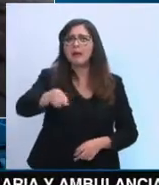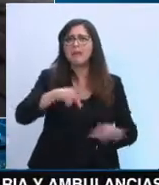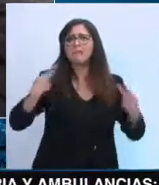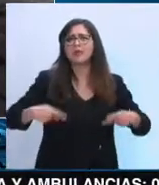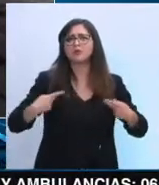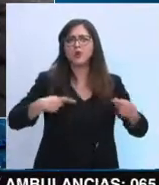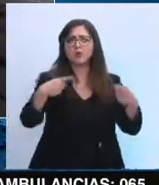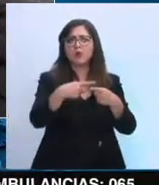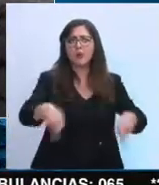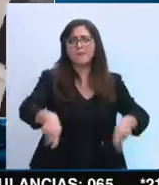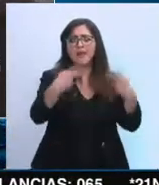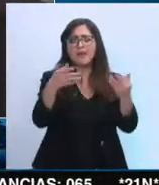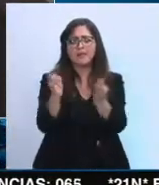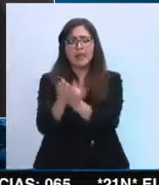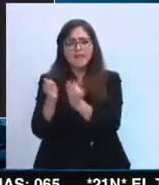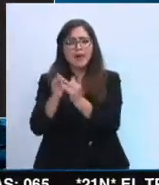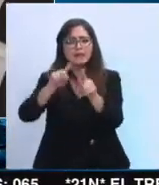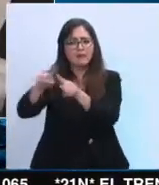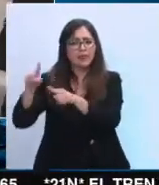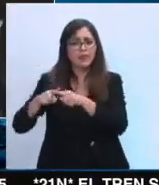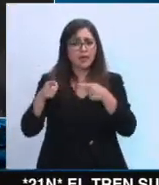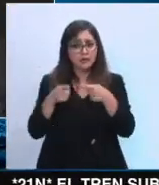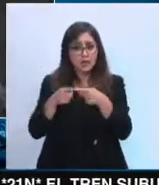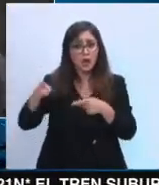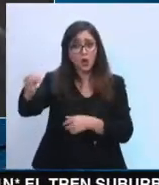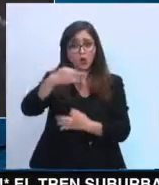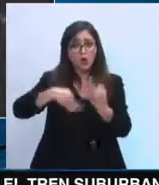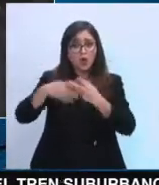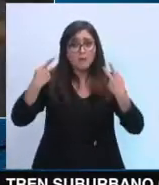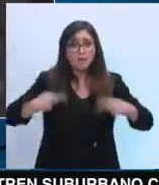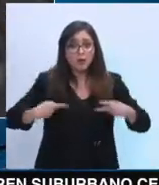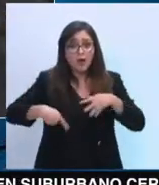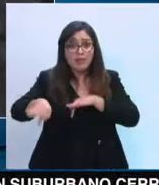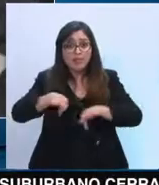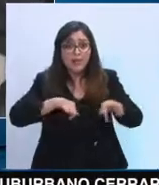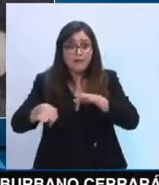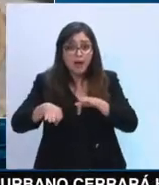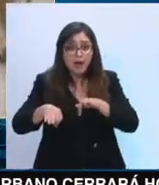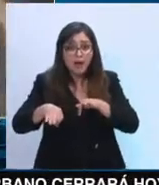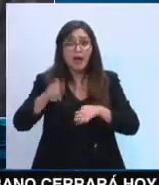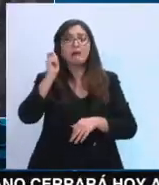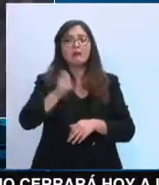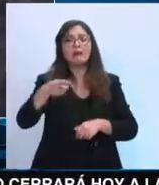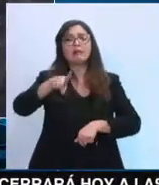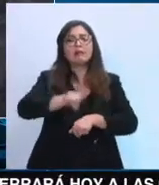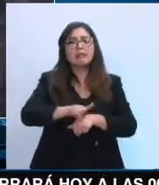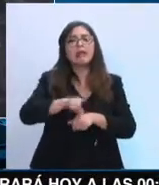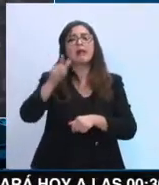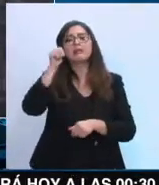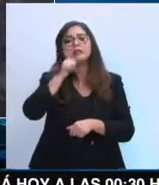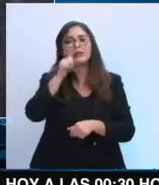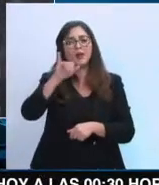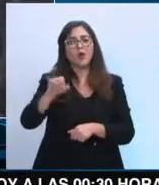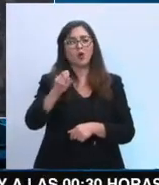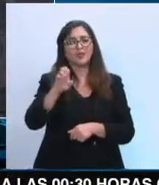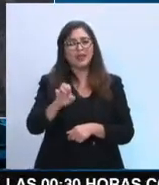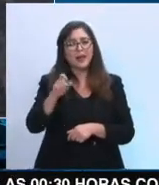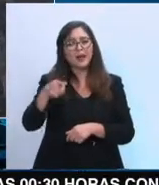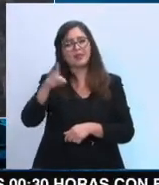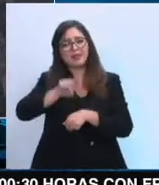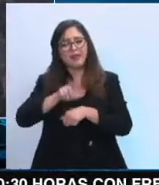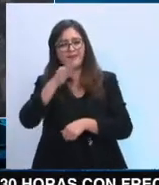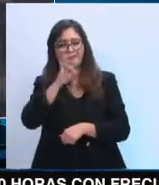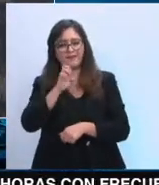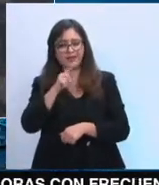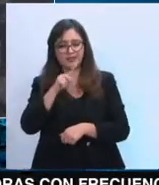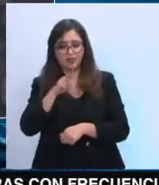cualquier esquina. Sin embargo, no todos trabajan en días festivos como el señor José. Tengo 44